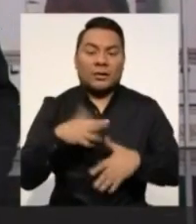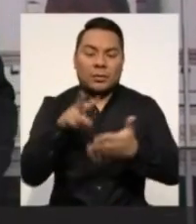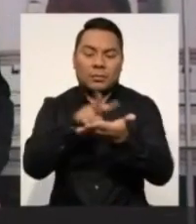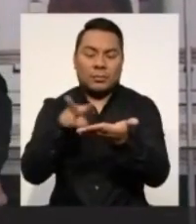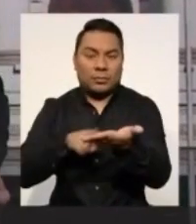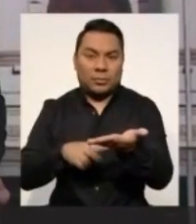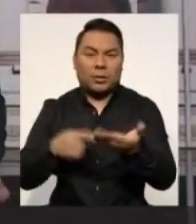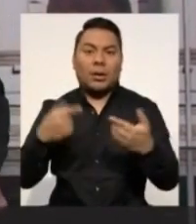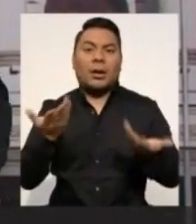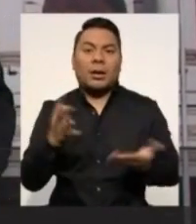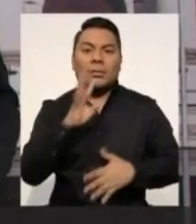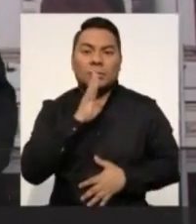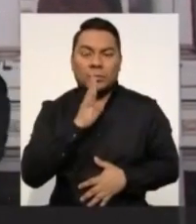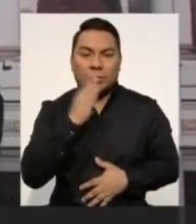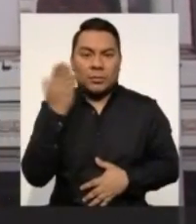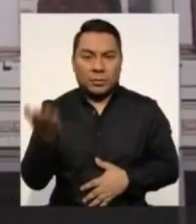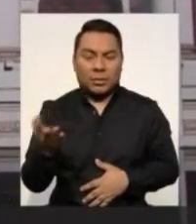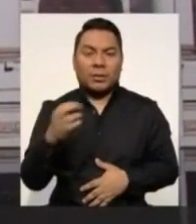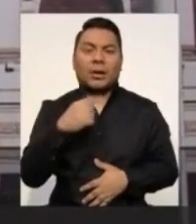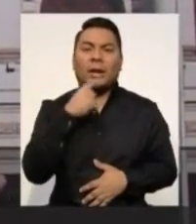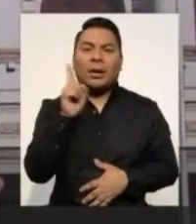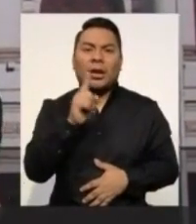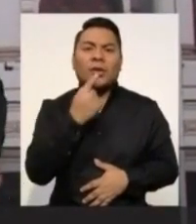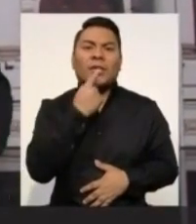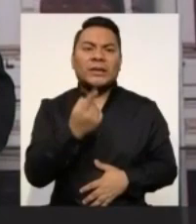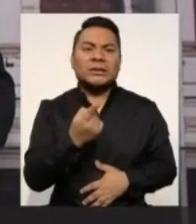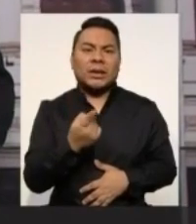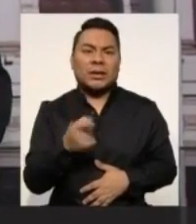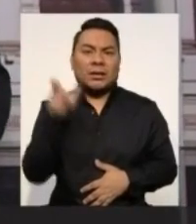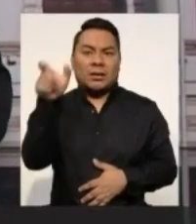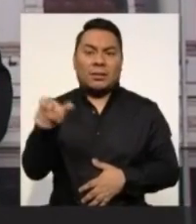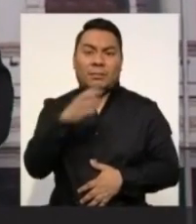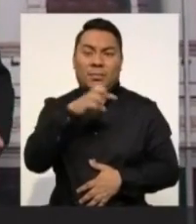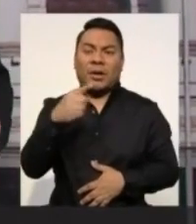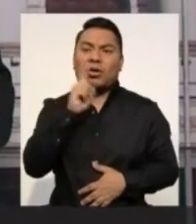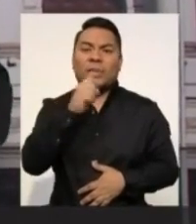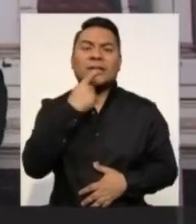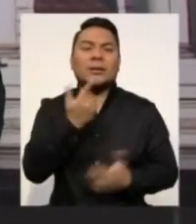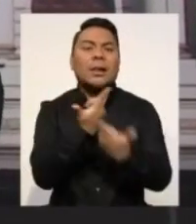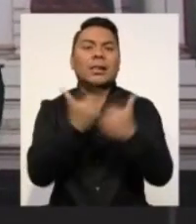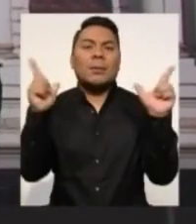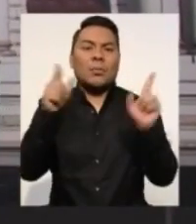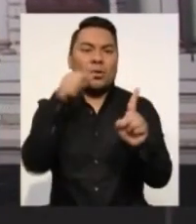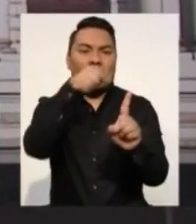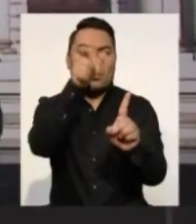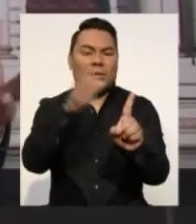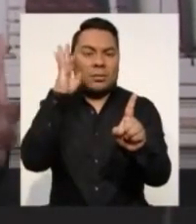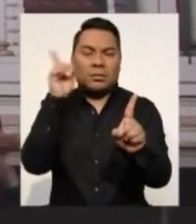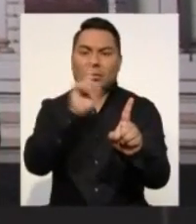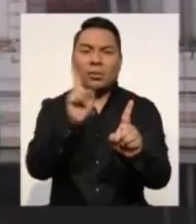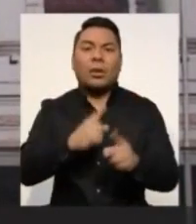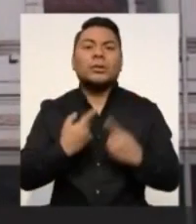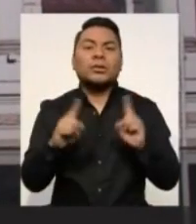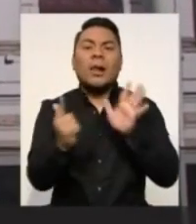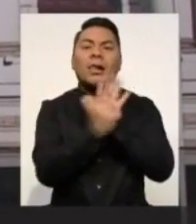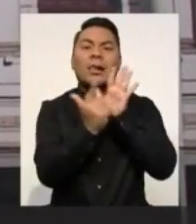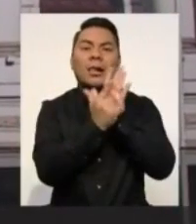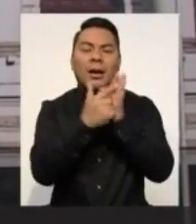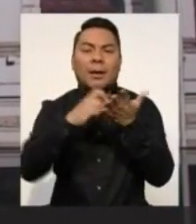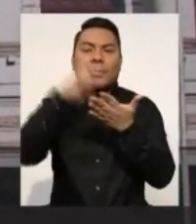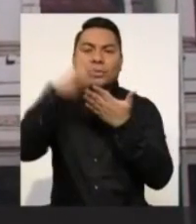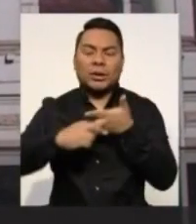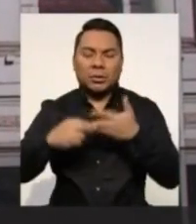declaraciones, no mencionó un tema de indulto, lo que mencionó es un tema de evaluación de una ley. Esto